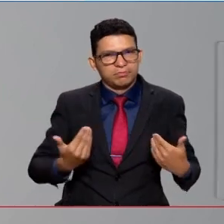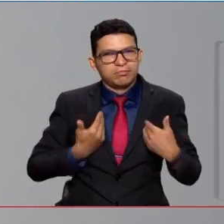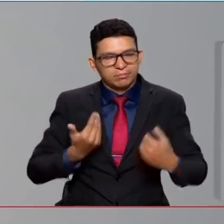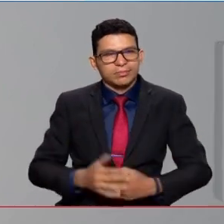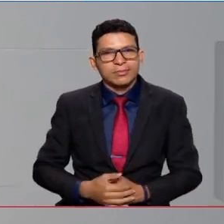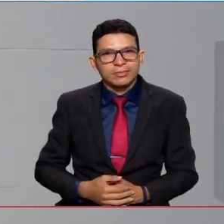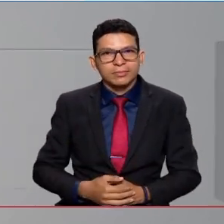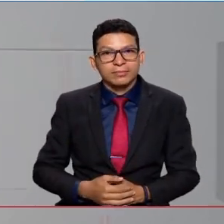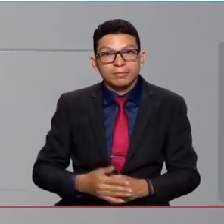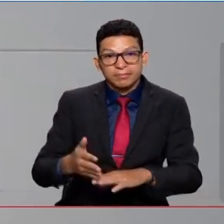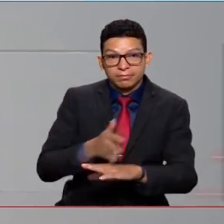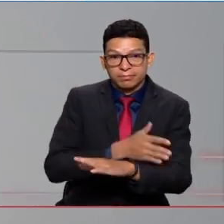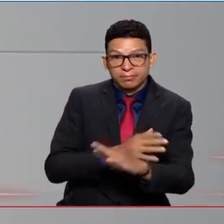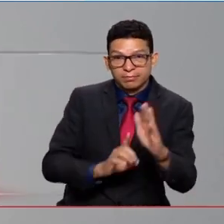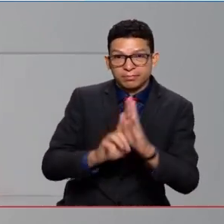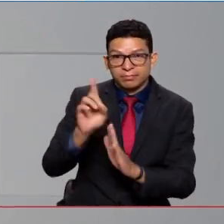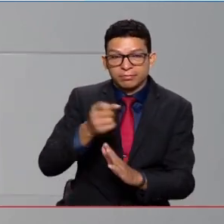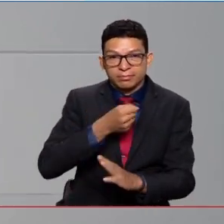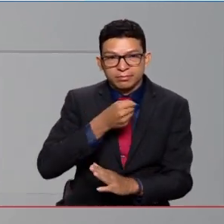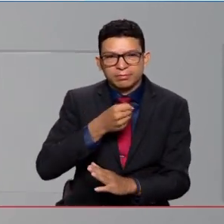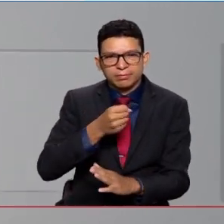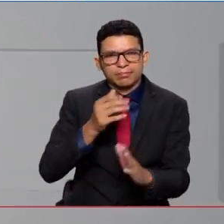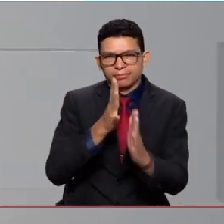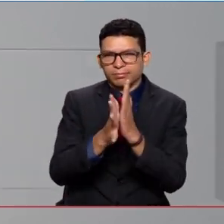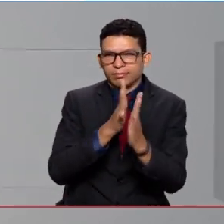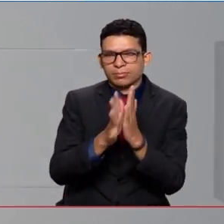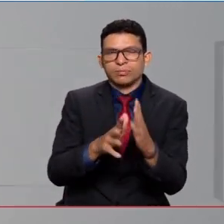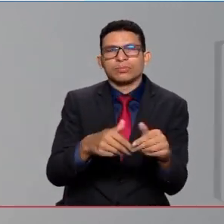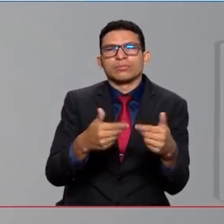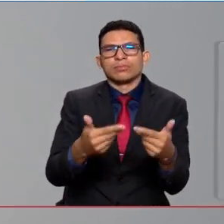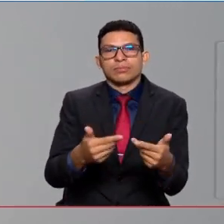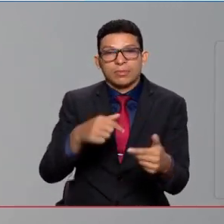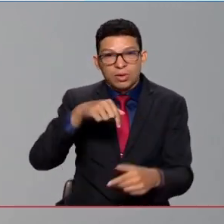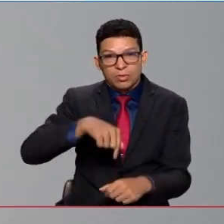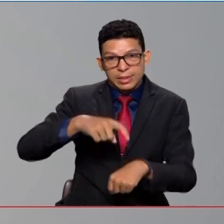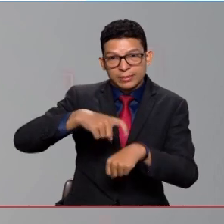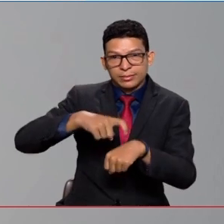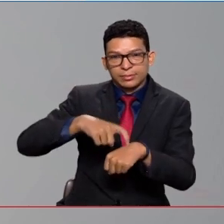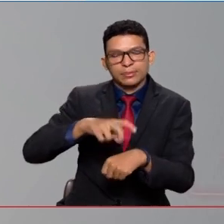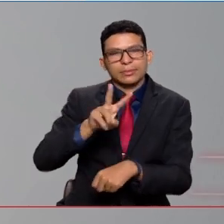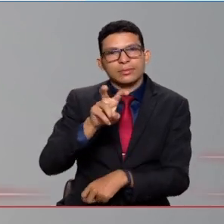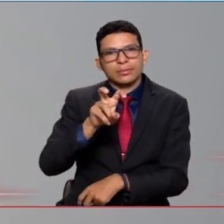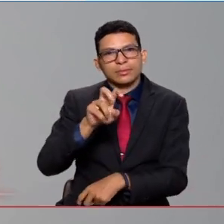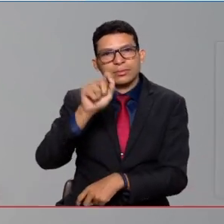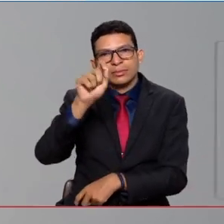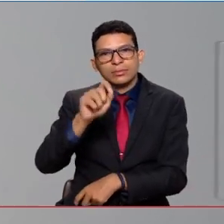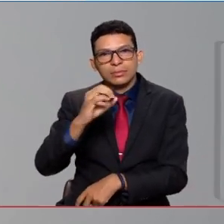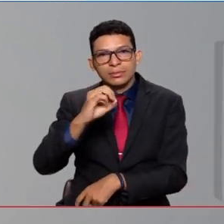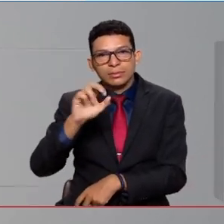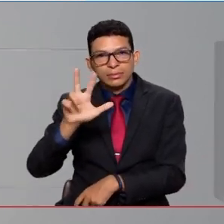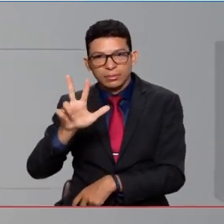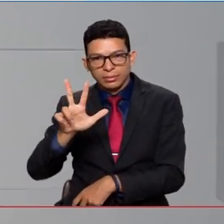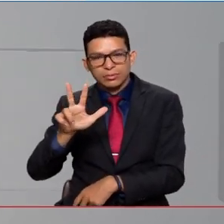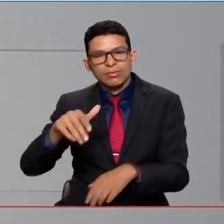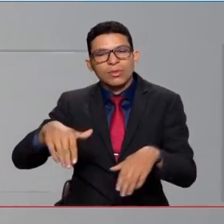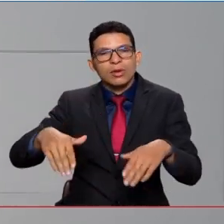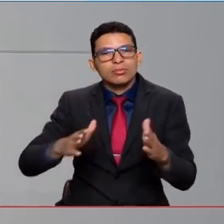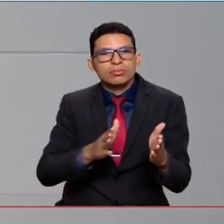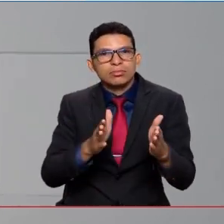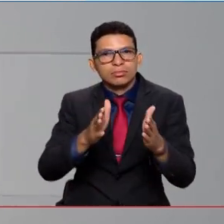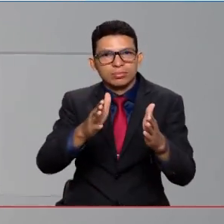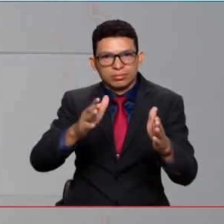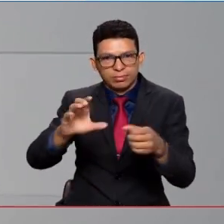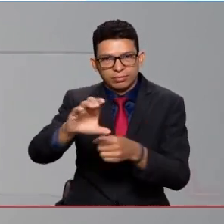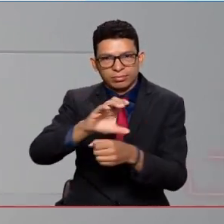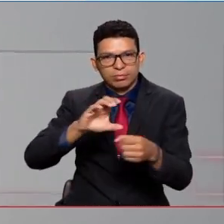Antes del desarrollo de nuestras noticias, les contamos cómo se encuentran a esta hora, a las 7 de la mañana, 3 minutos, las vías de la ciudad